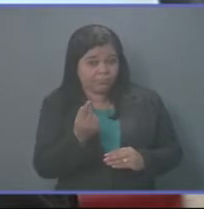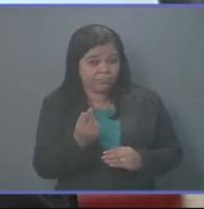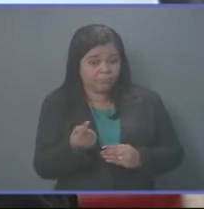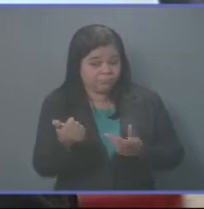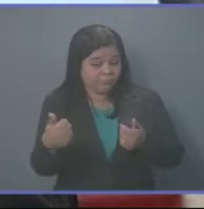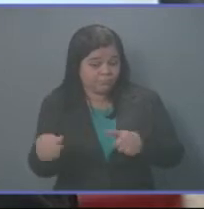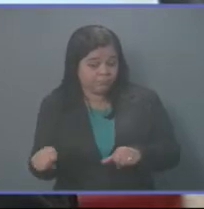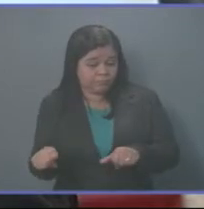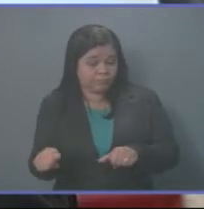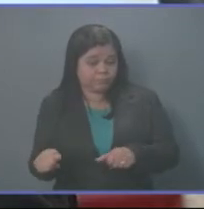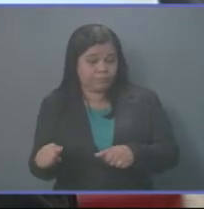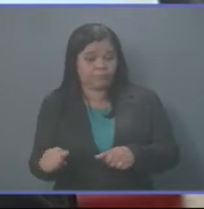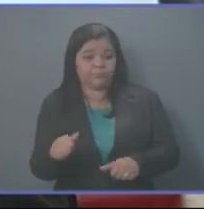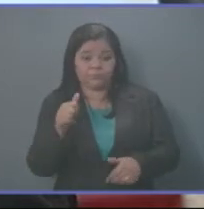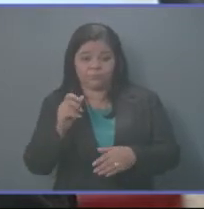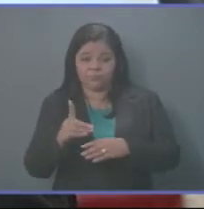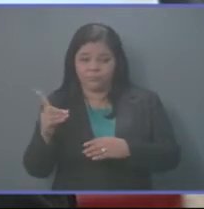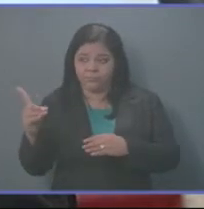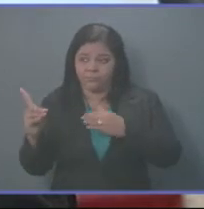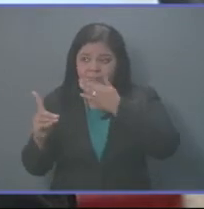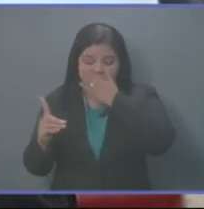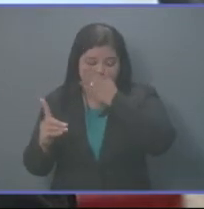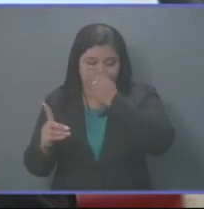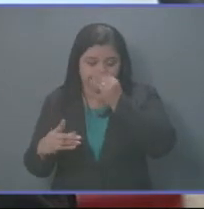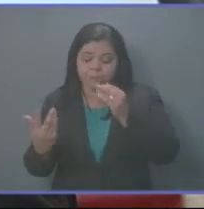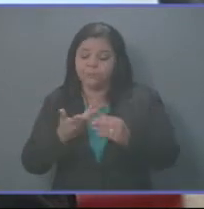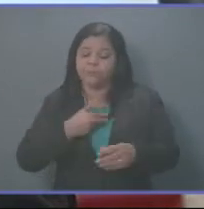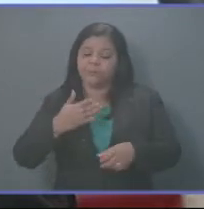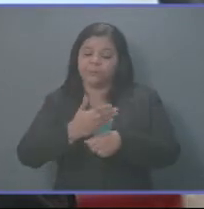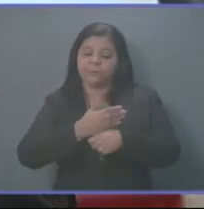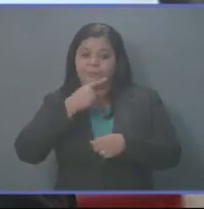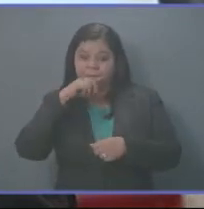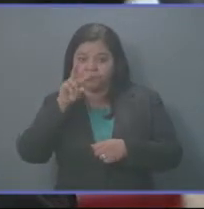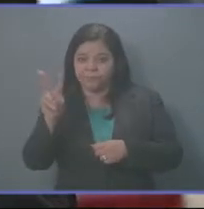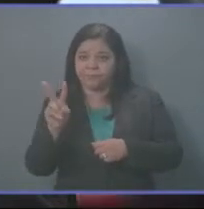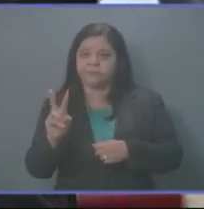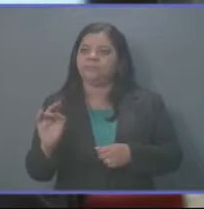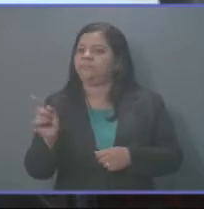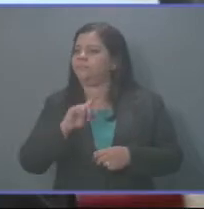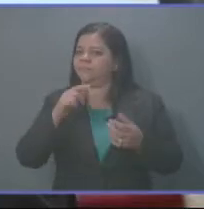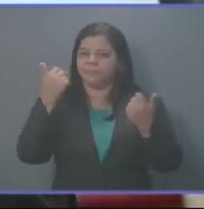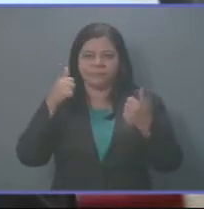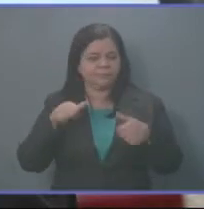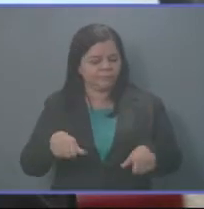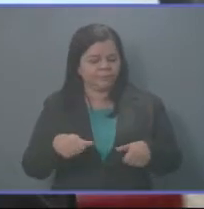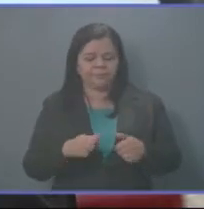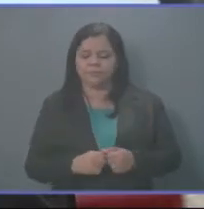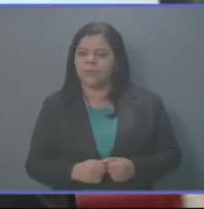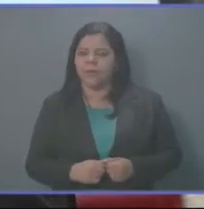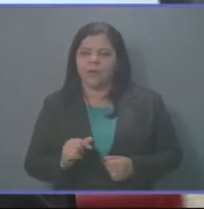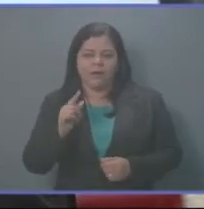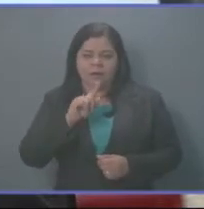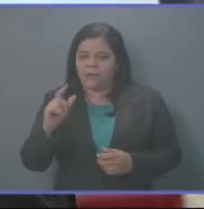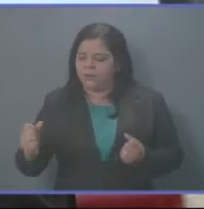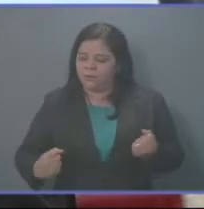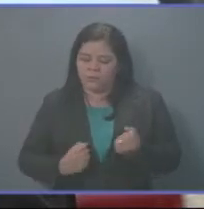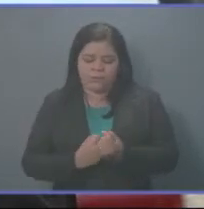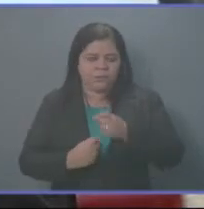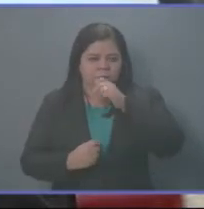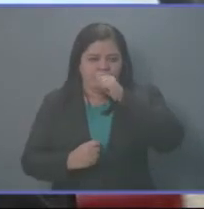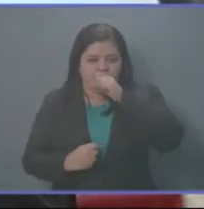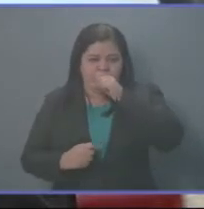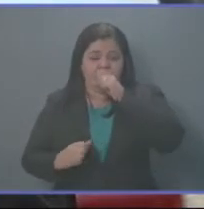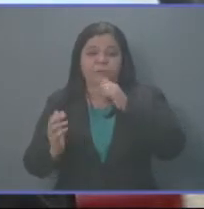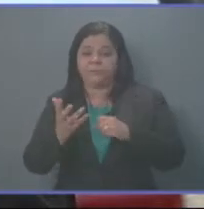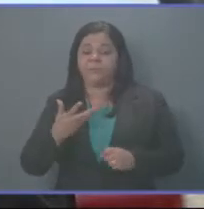de la derecha y del cual el grupo parlamentario del FMLN no va a ser cómplice, no los va a acompañar.